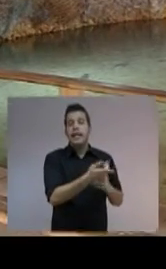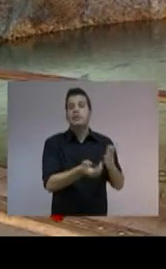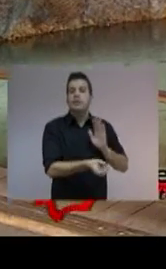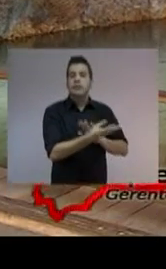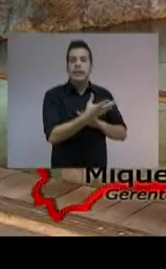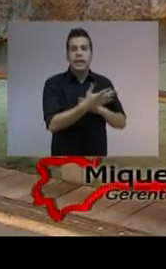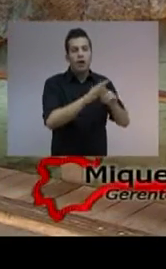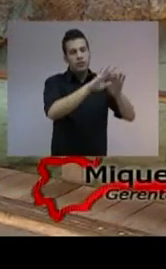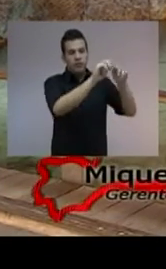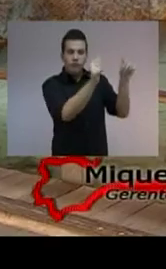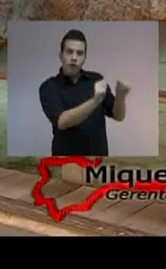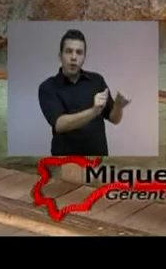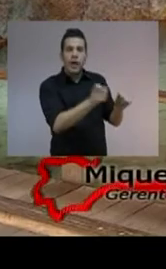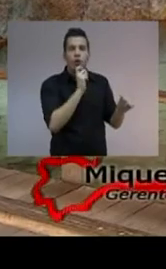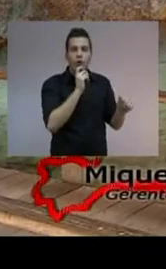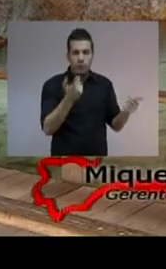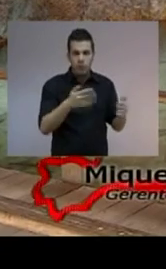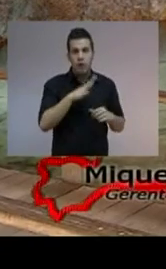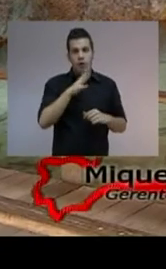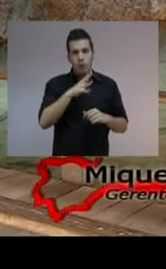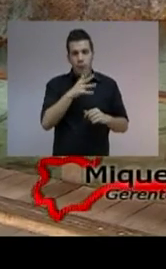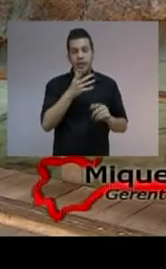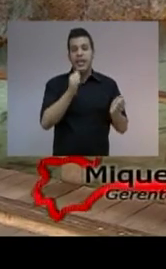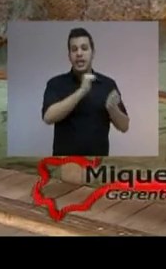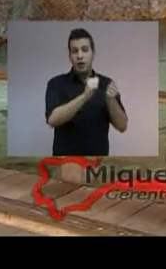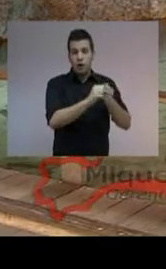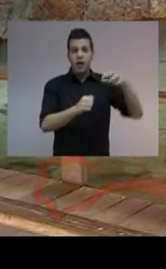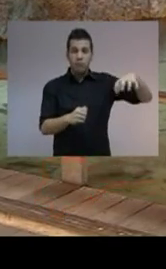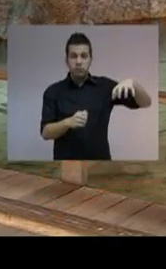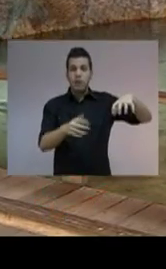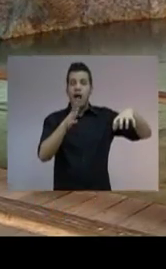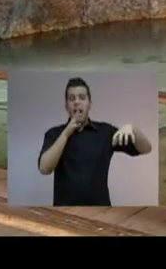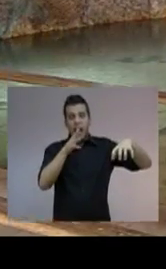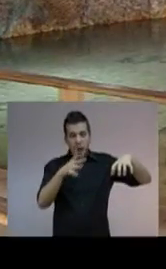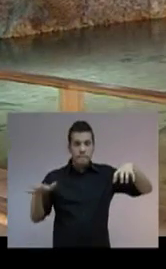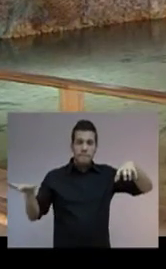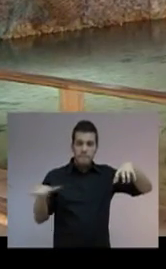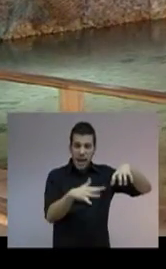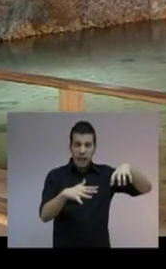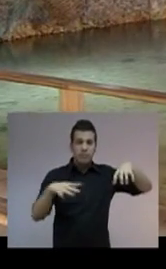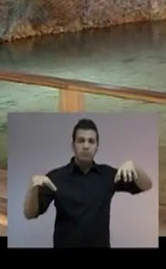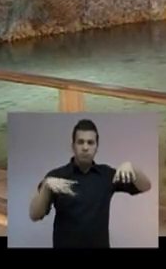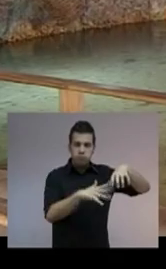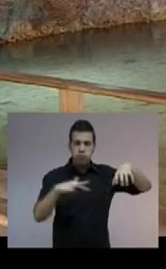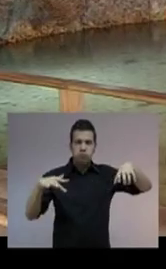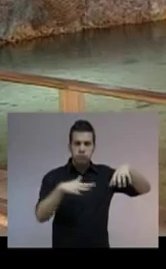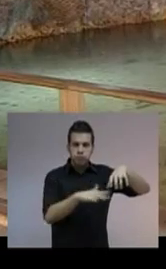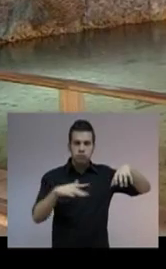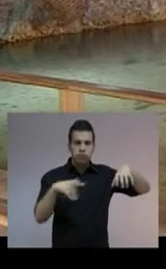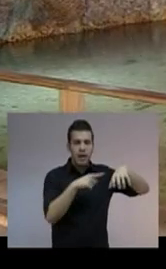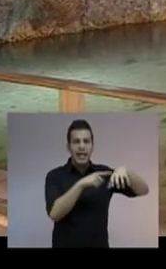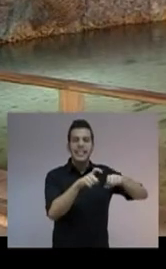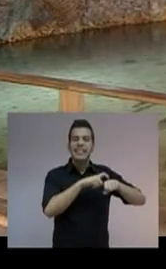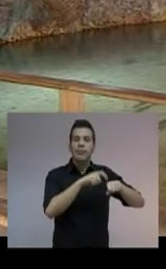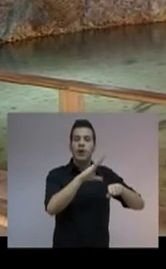formada por la acción del mar sobre la roca, que es de tipo calcáreo. Entonces, con el tiempo se